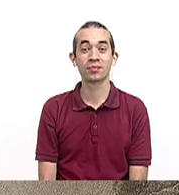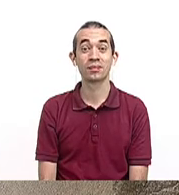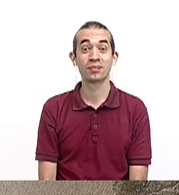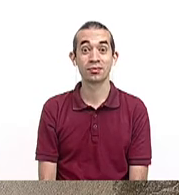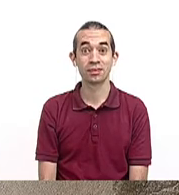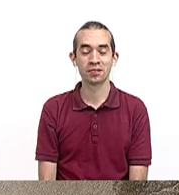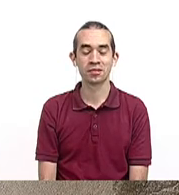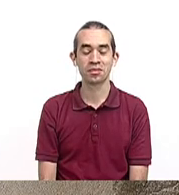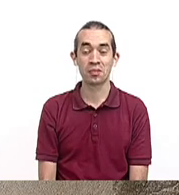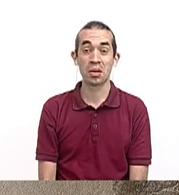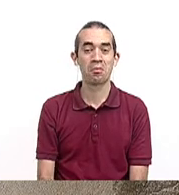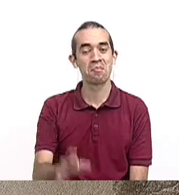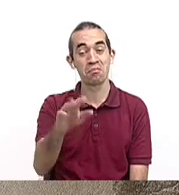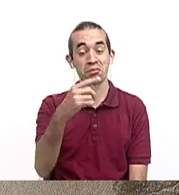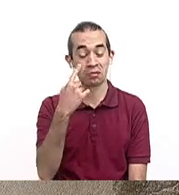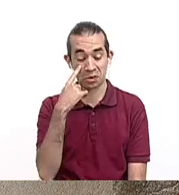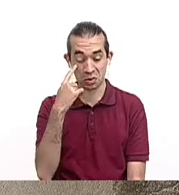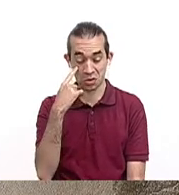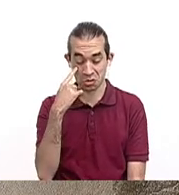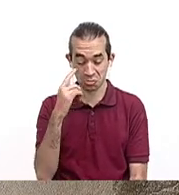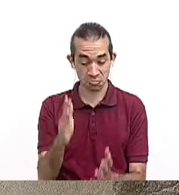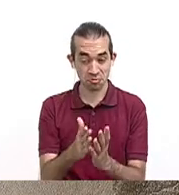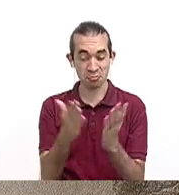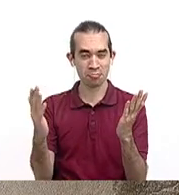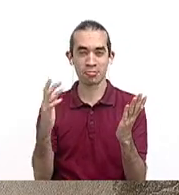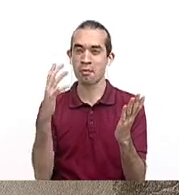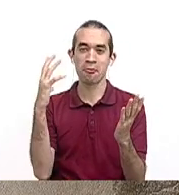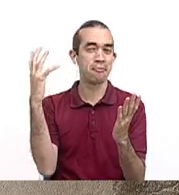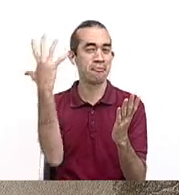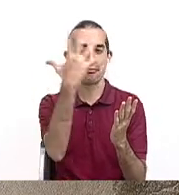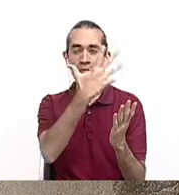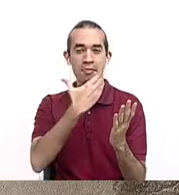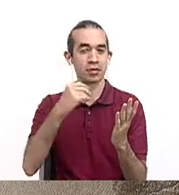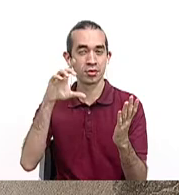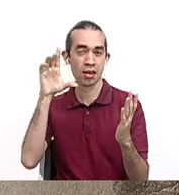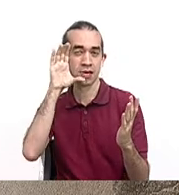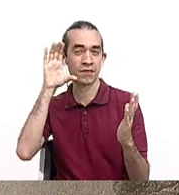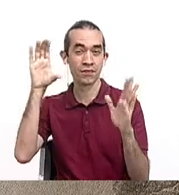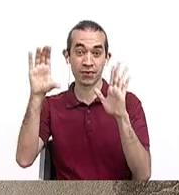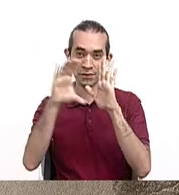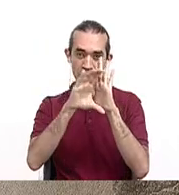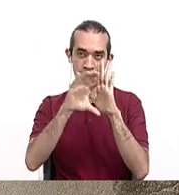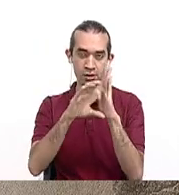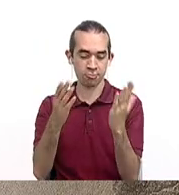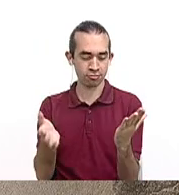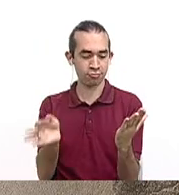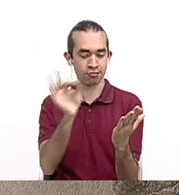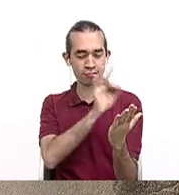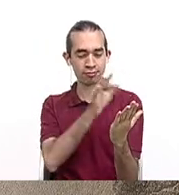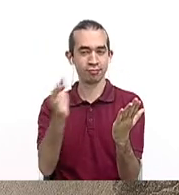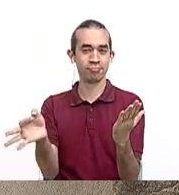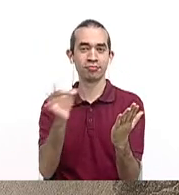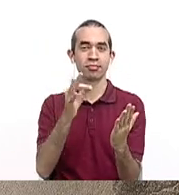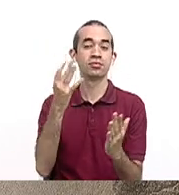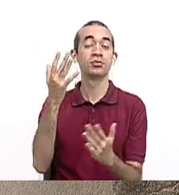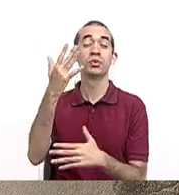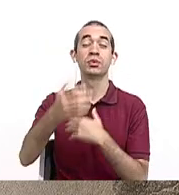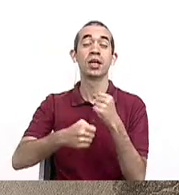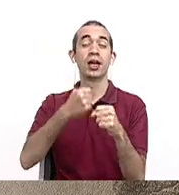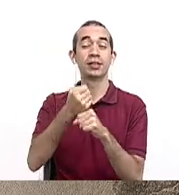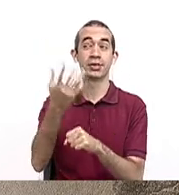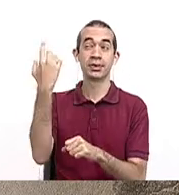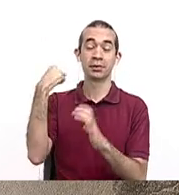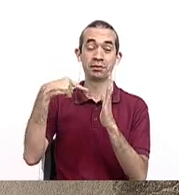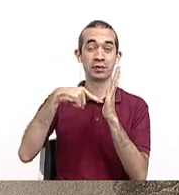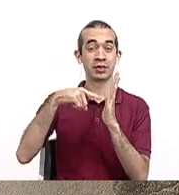estaba repasando unas preciosas fotografías de la década de los 40 en mi